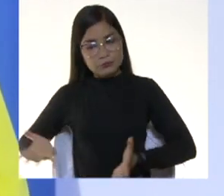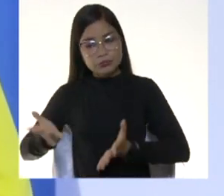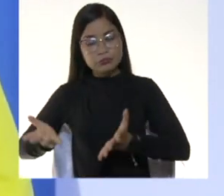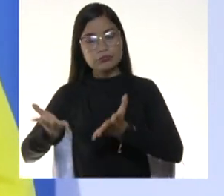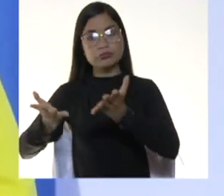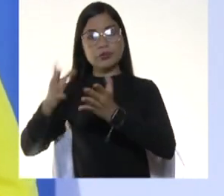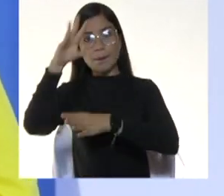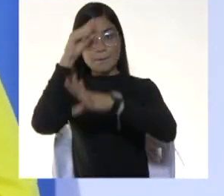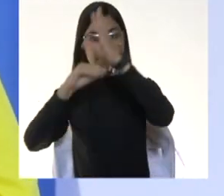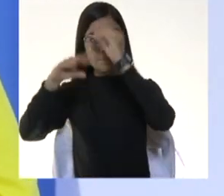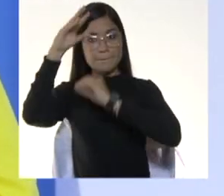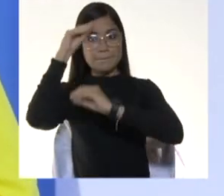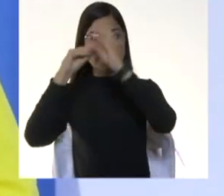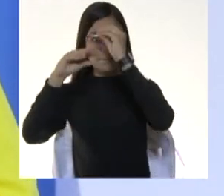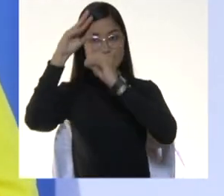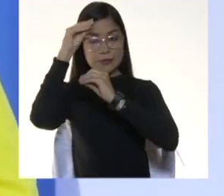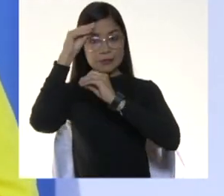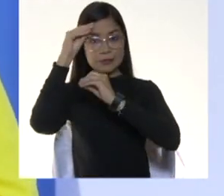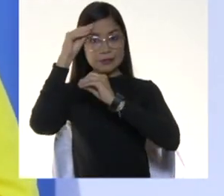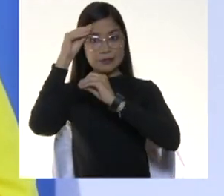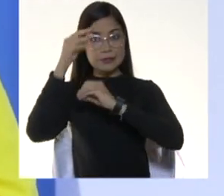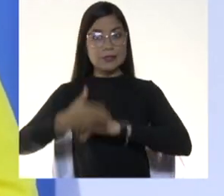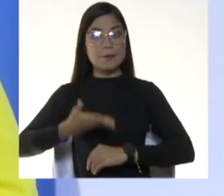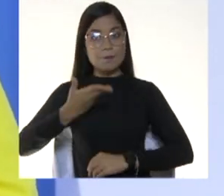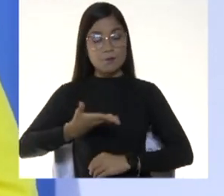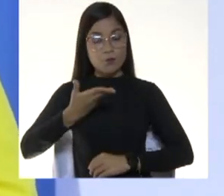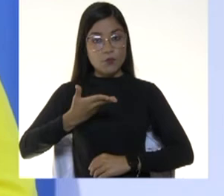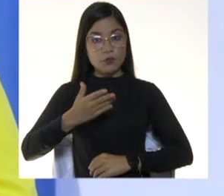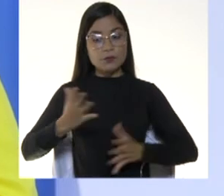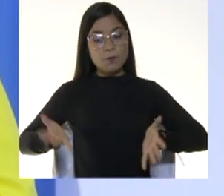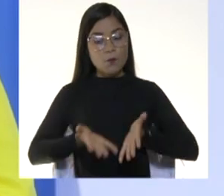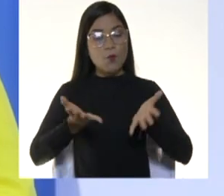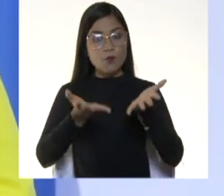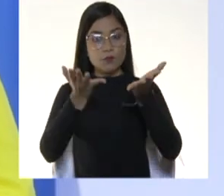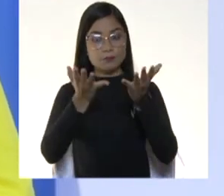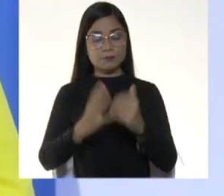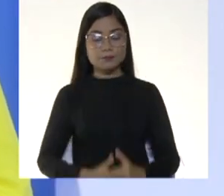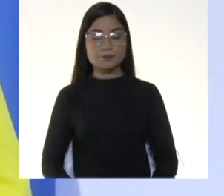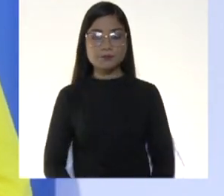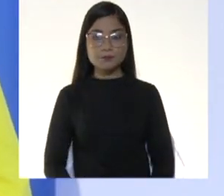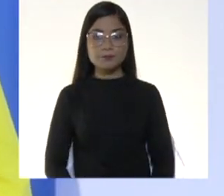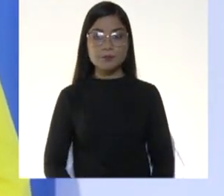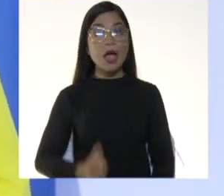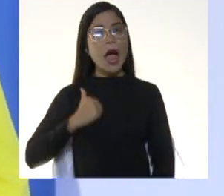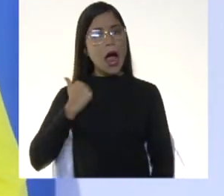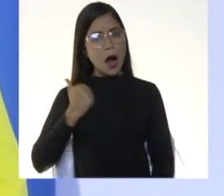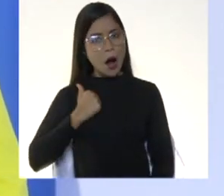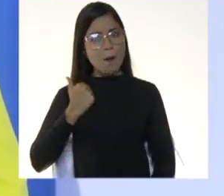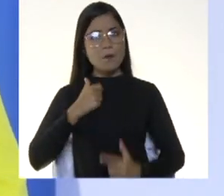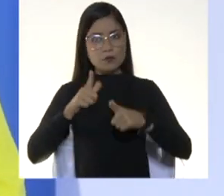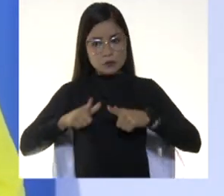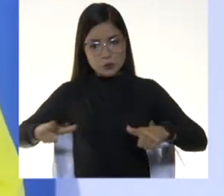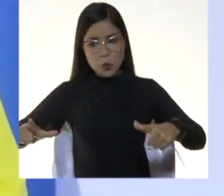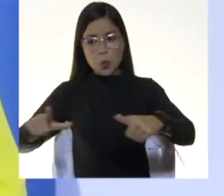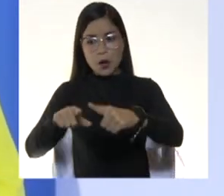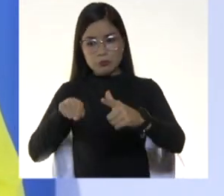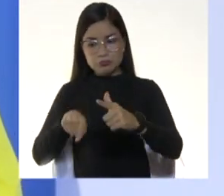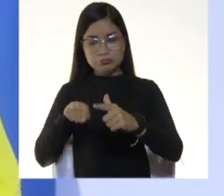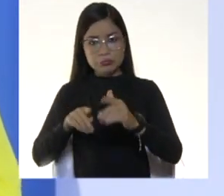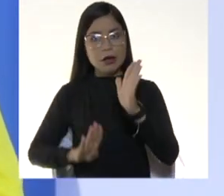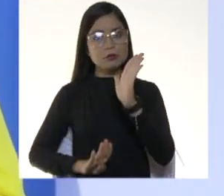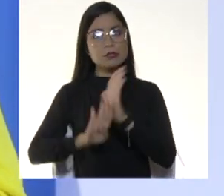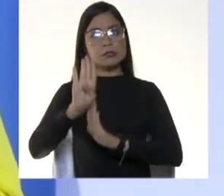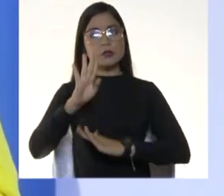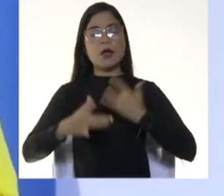para generar aprendizajes significativos y motivadores. Aproveche entonces estos espacios para desarrollar